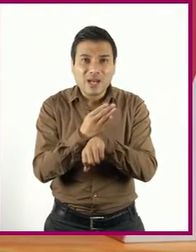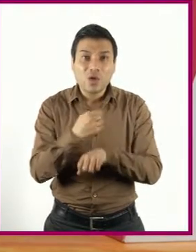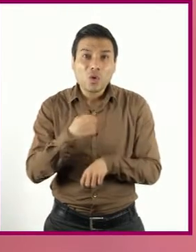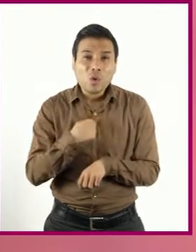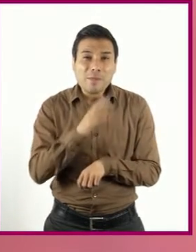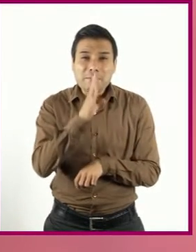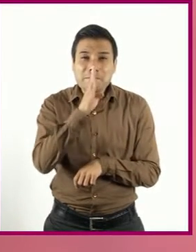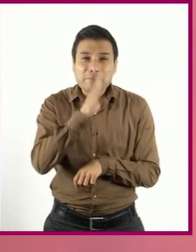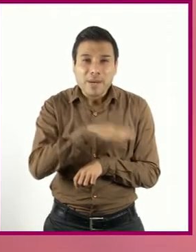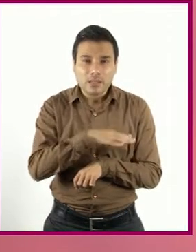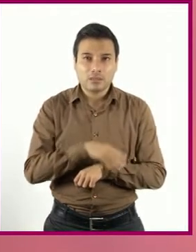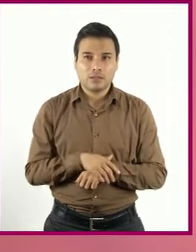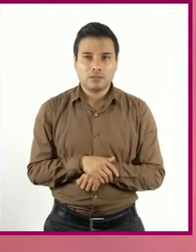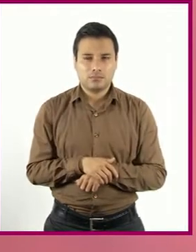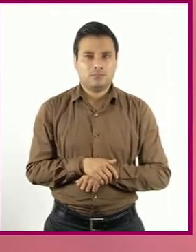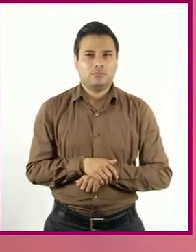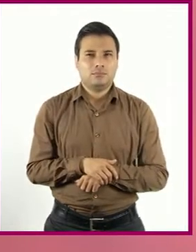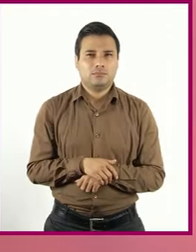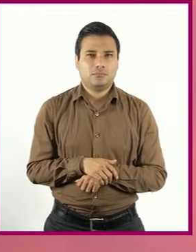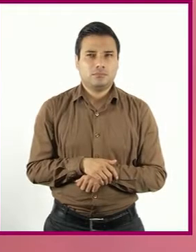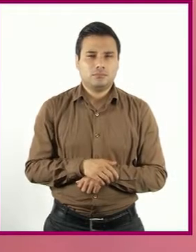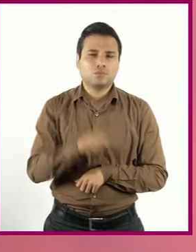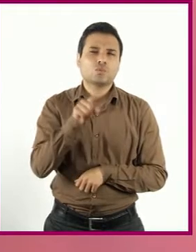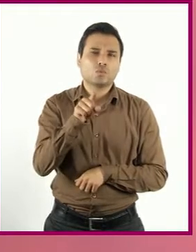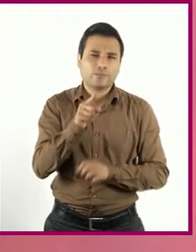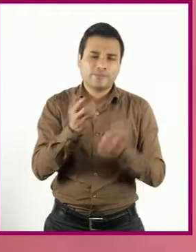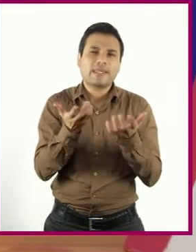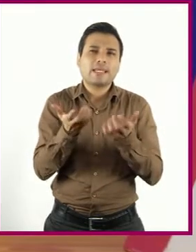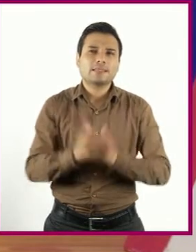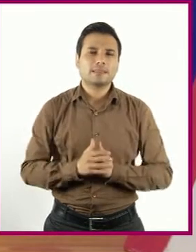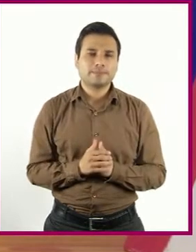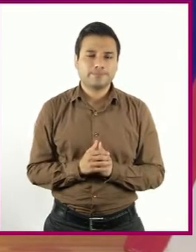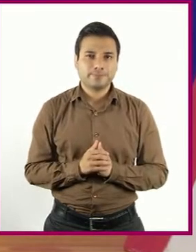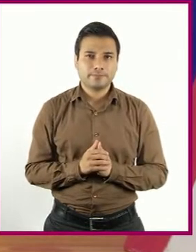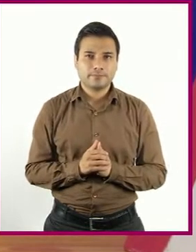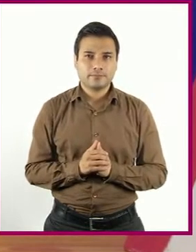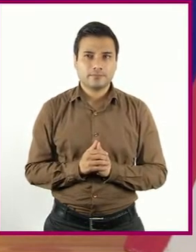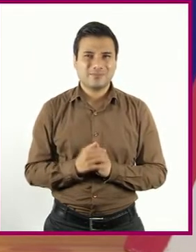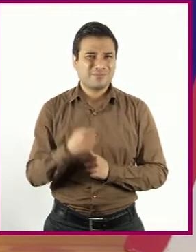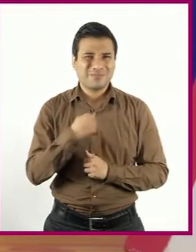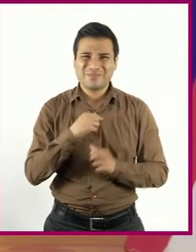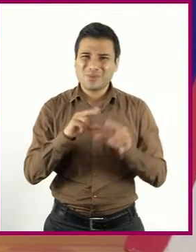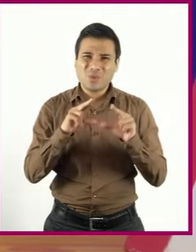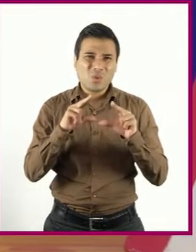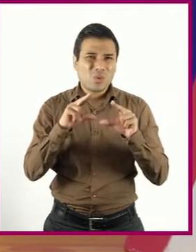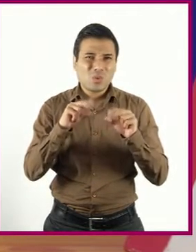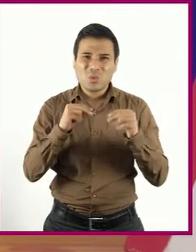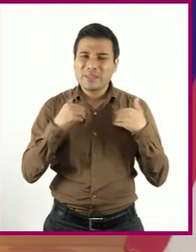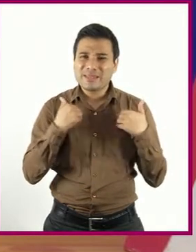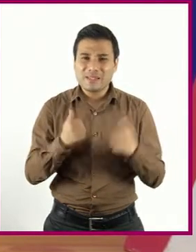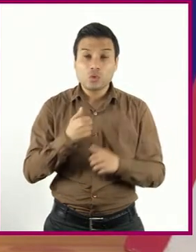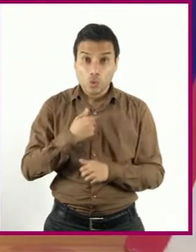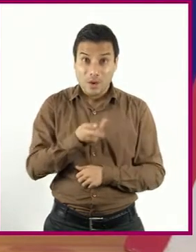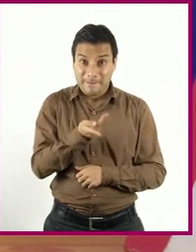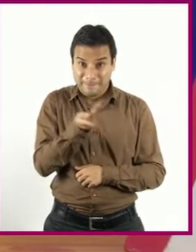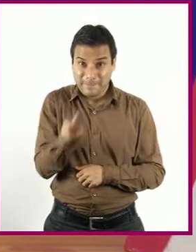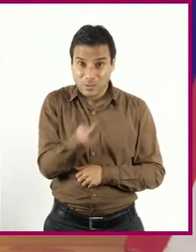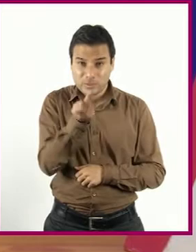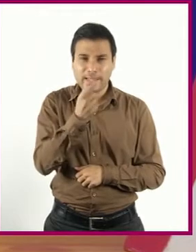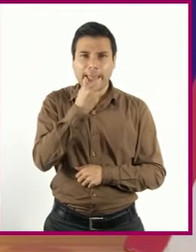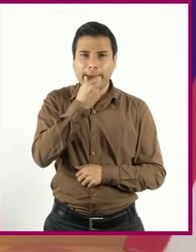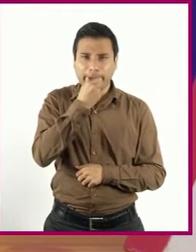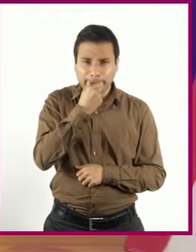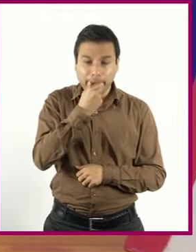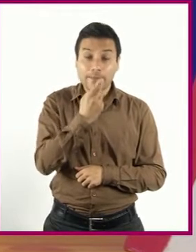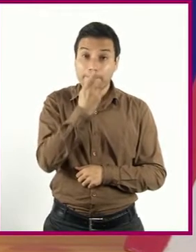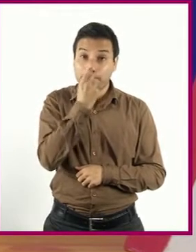cometí. ¿Supuestamente? ¿Qué hiciste? Aún no entiendo. Cuando le pregunté a uno de los árbitros, me dijo